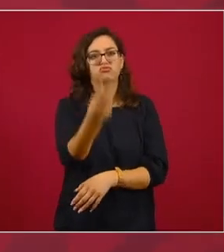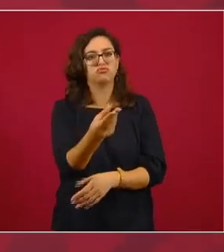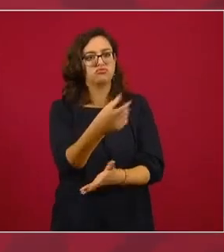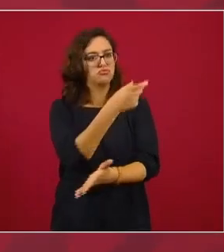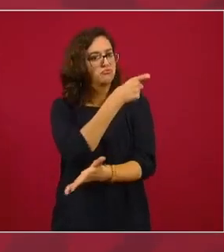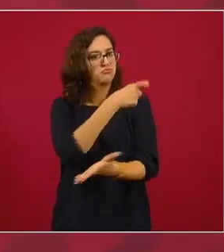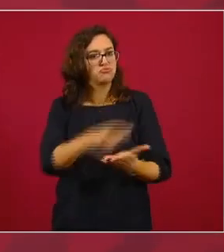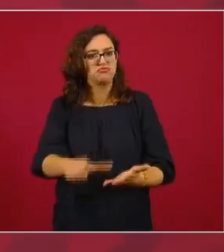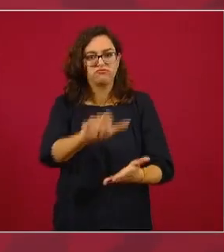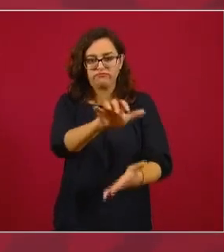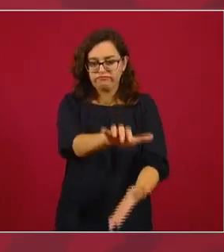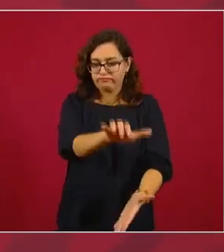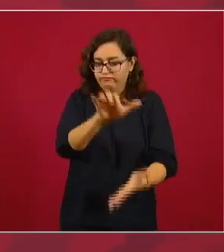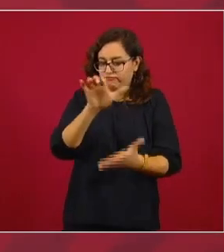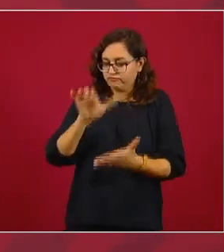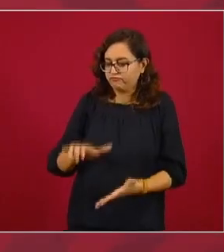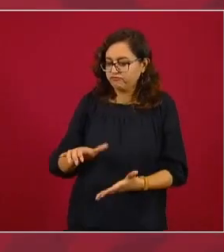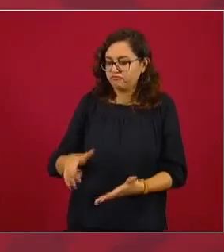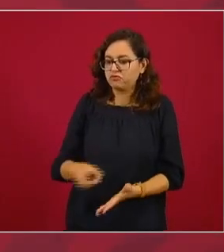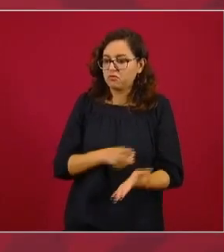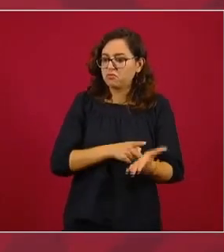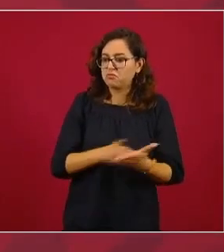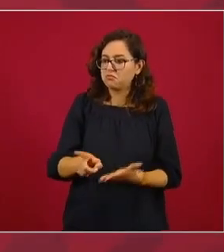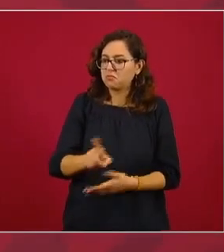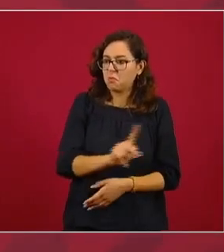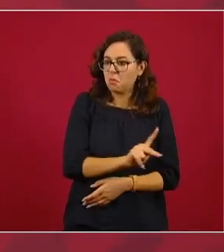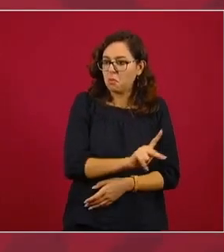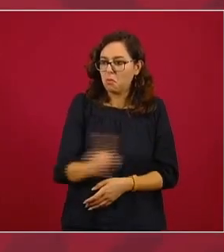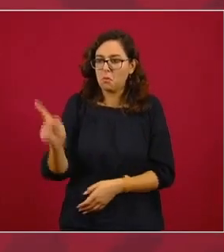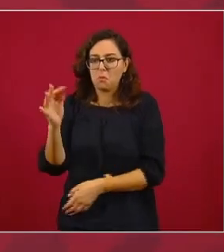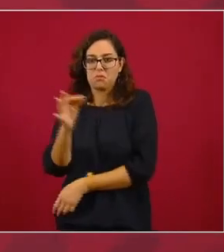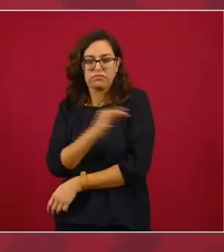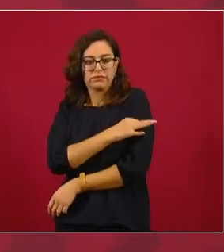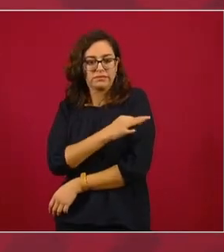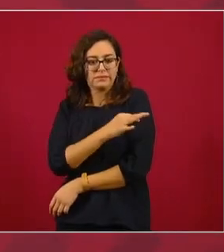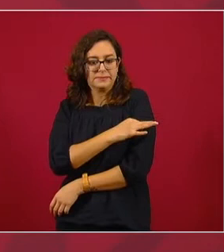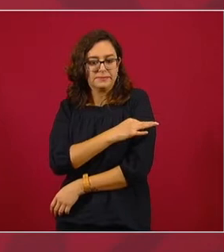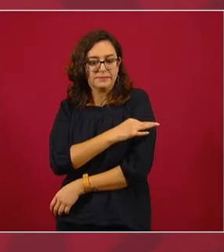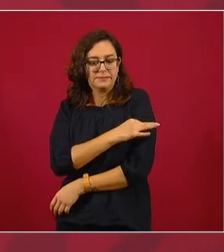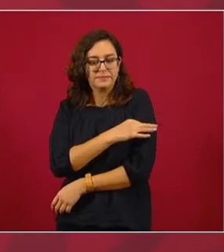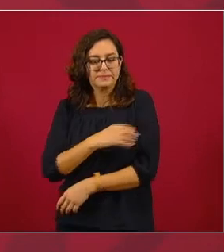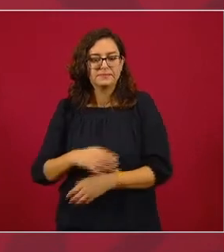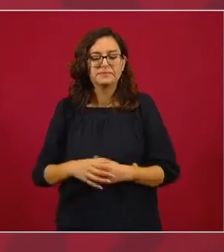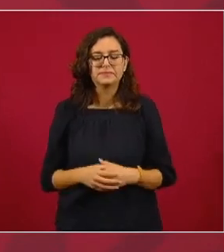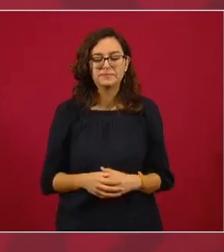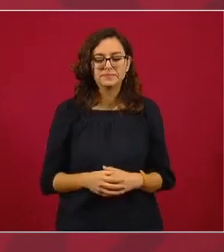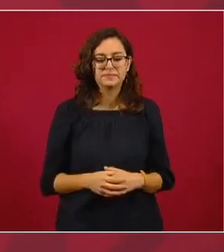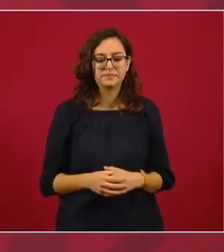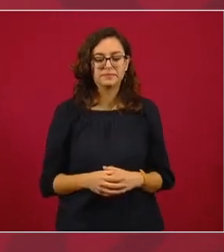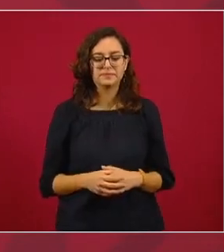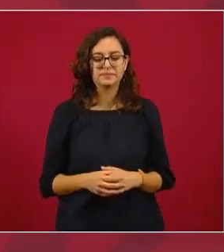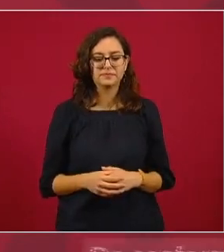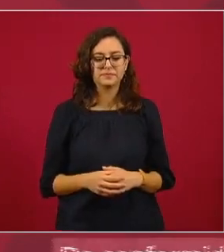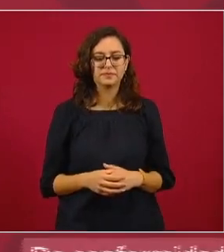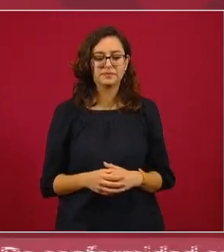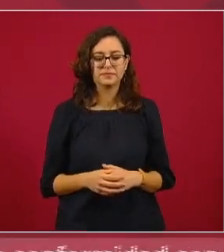a que sean vacunados los mexicanos y que